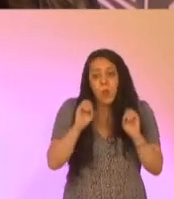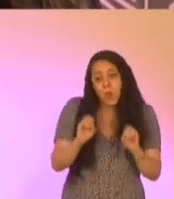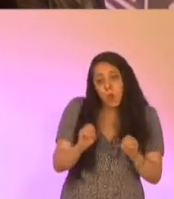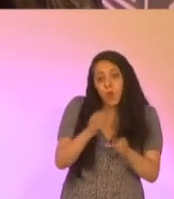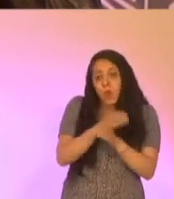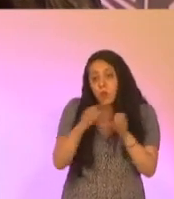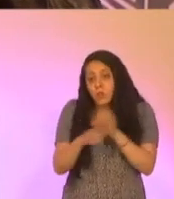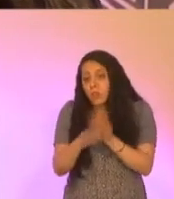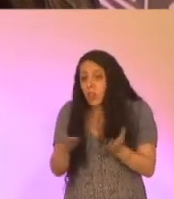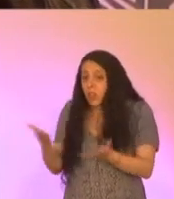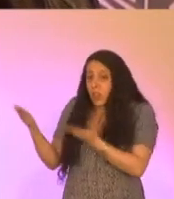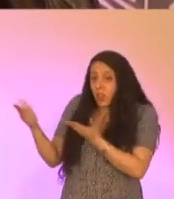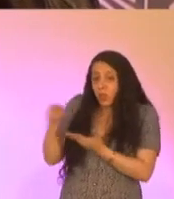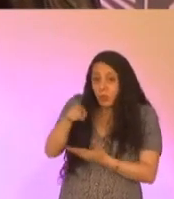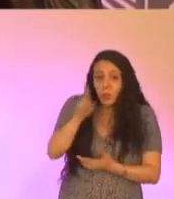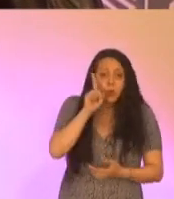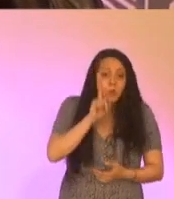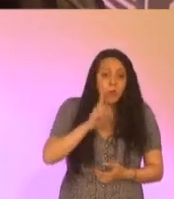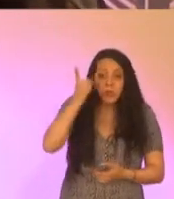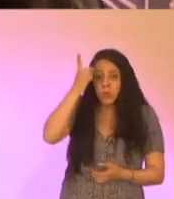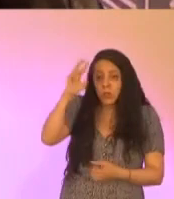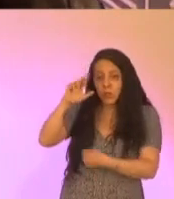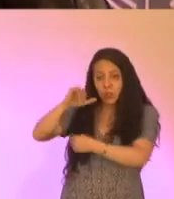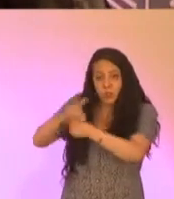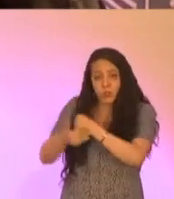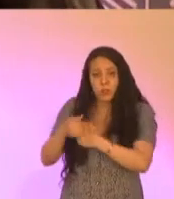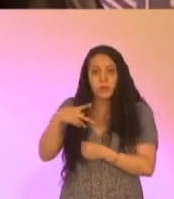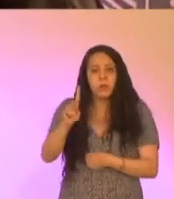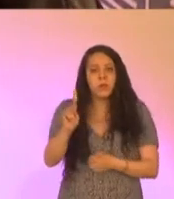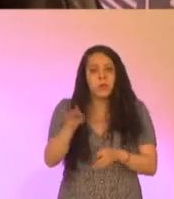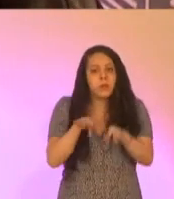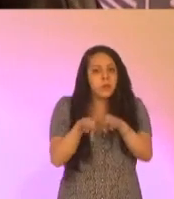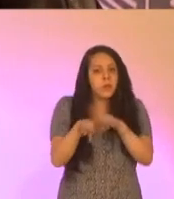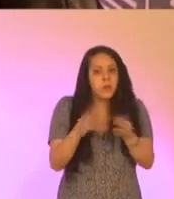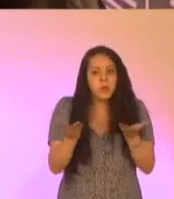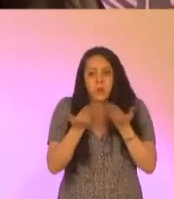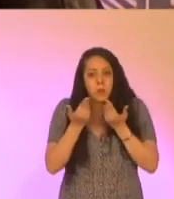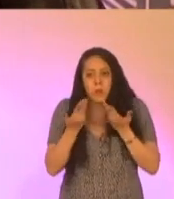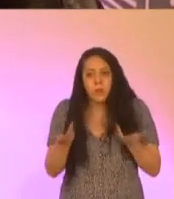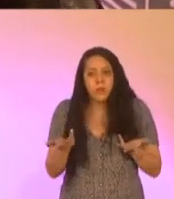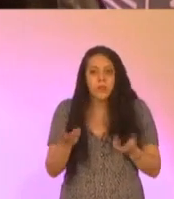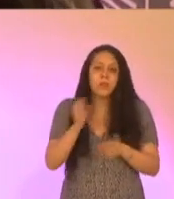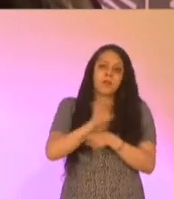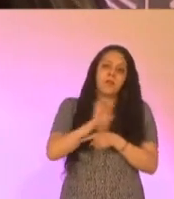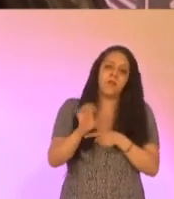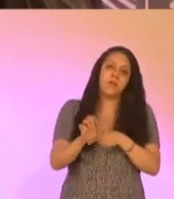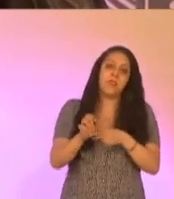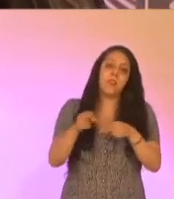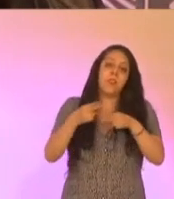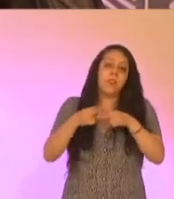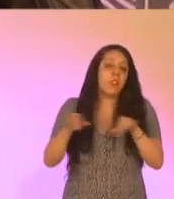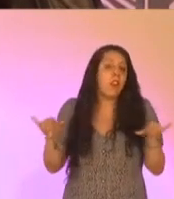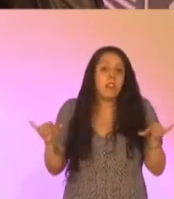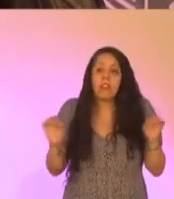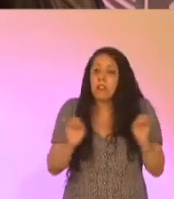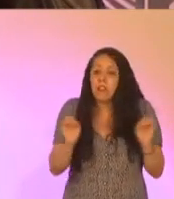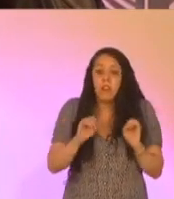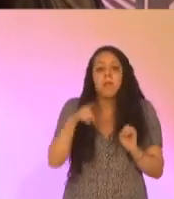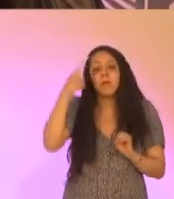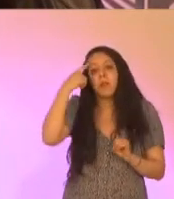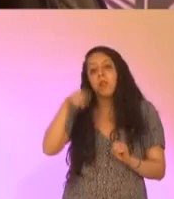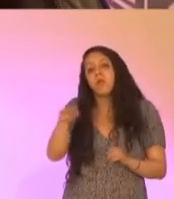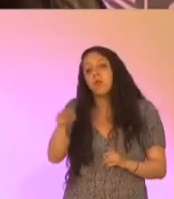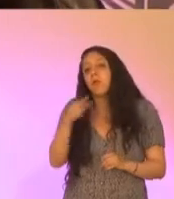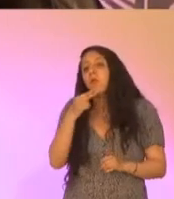pero pues no tenía chamba entonces se mete a repartidora de uber y es interesante ver a esta autora